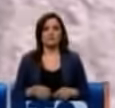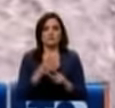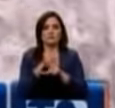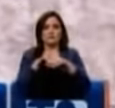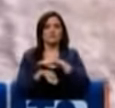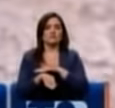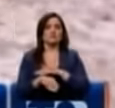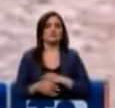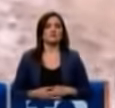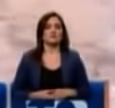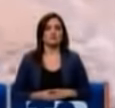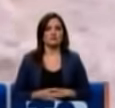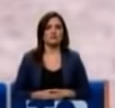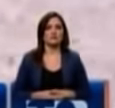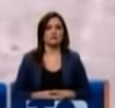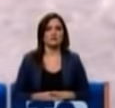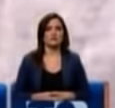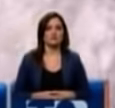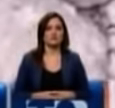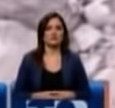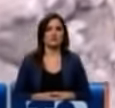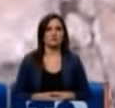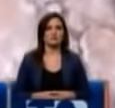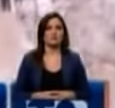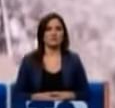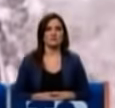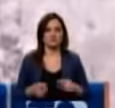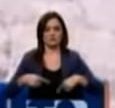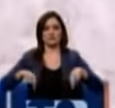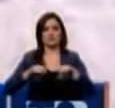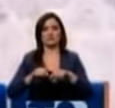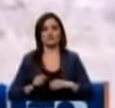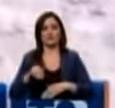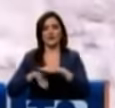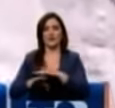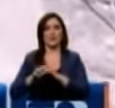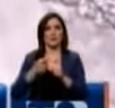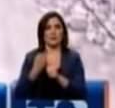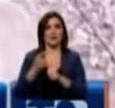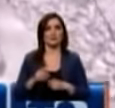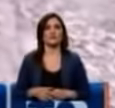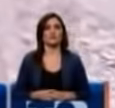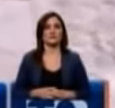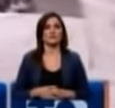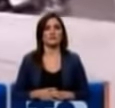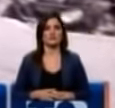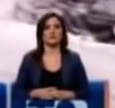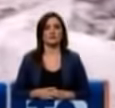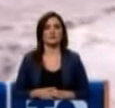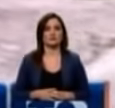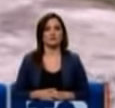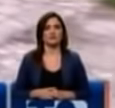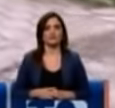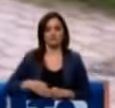¿Qué pasó aquí? Buenos días. ¿Por qué se hicieron estos huecos? Esta es una entrada principal a la autopista, una salida